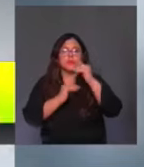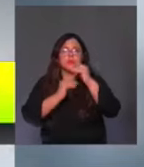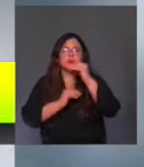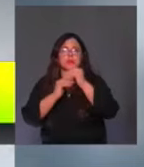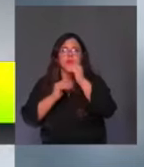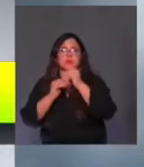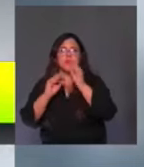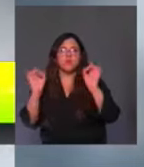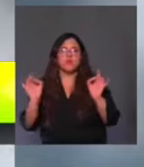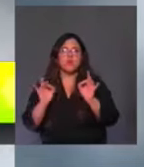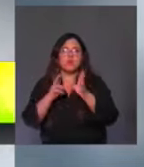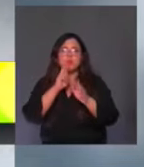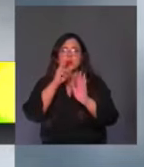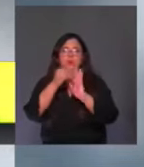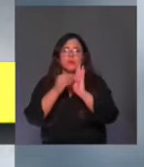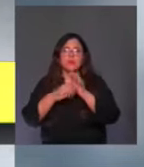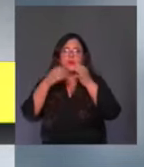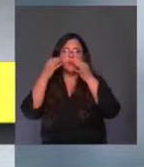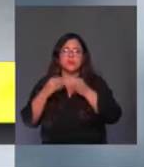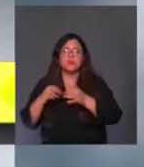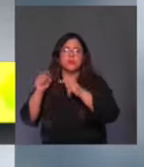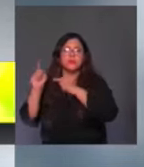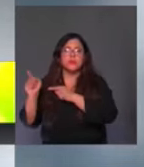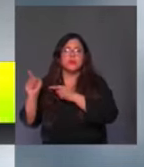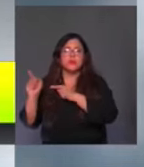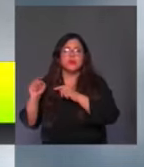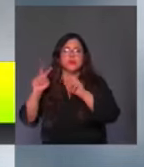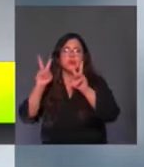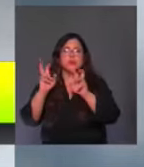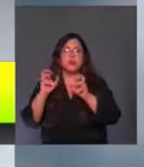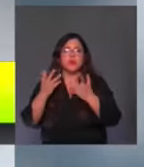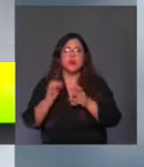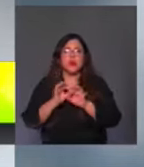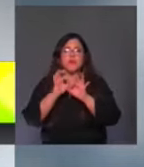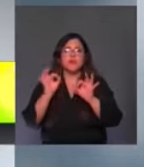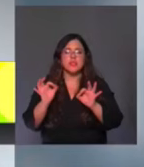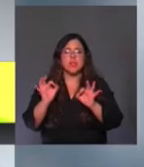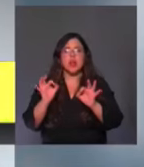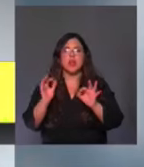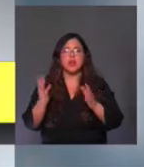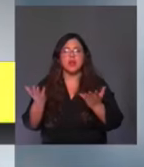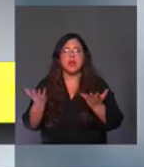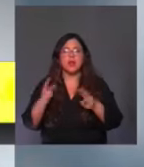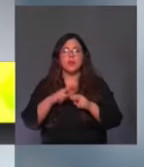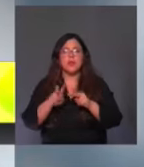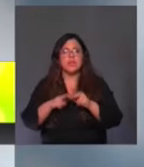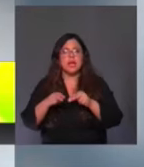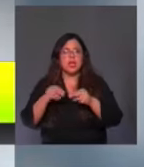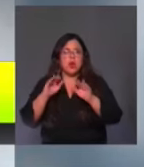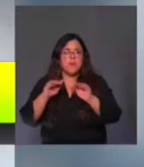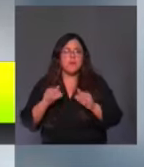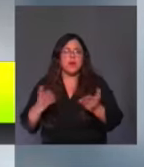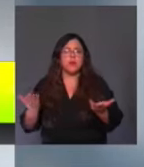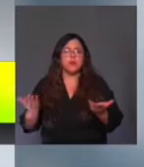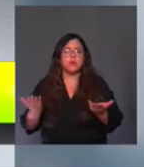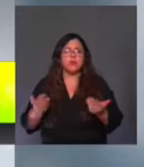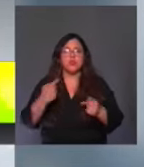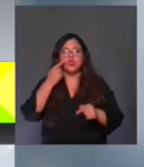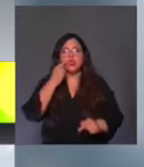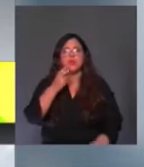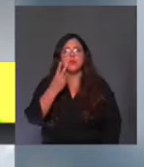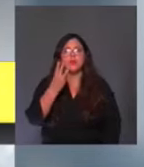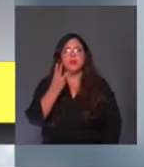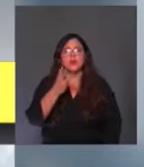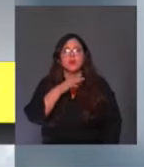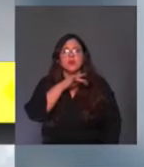después puede ser el resultado definitivo, y esa tiene la particularidad y la gracia de hacerlo a este instante, cuando recién llevamos 23 minutos